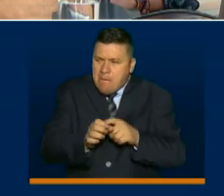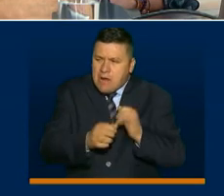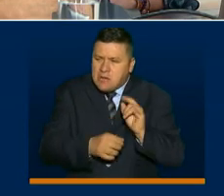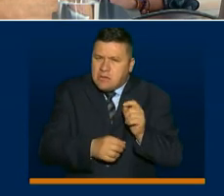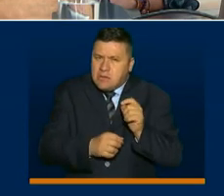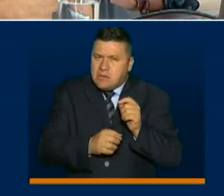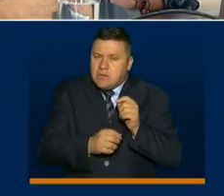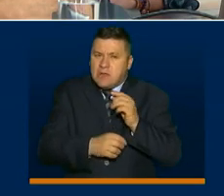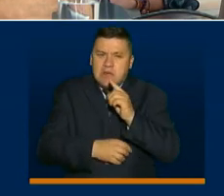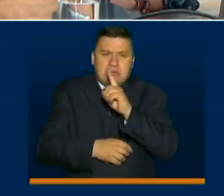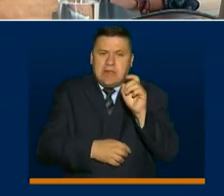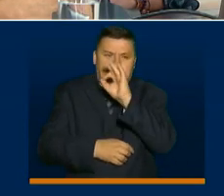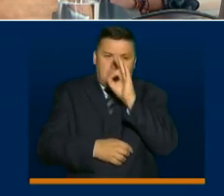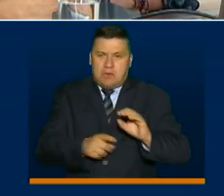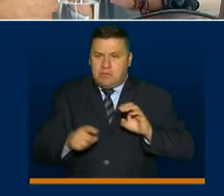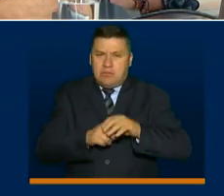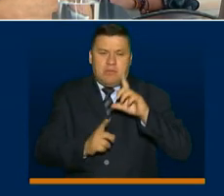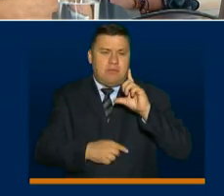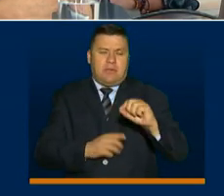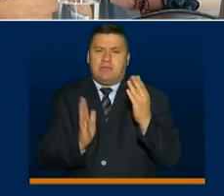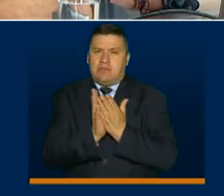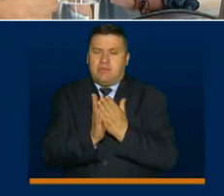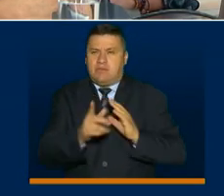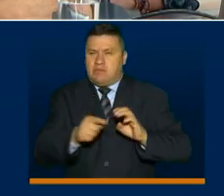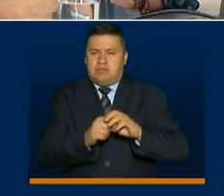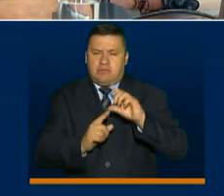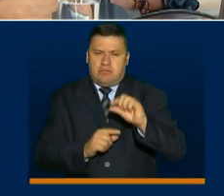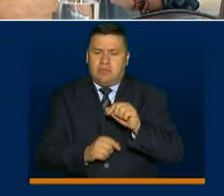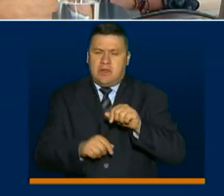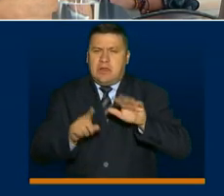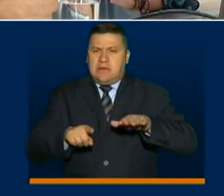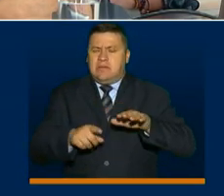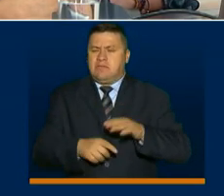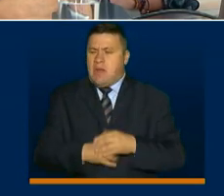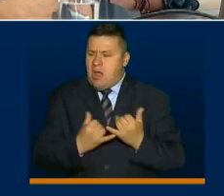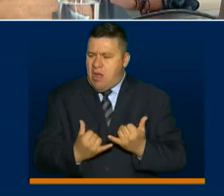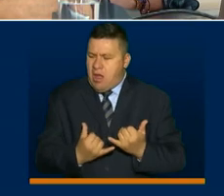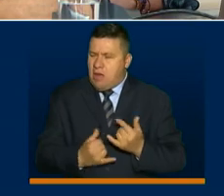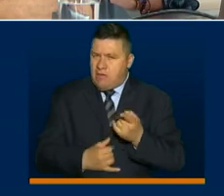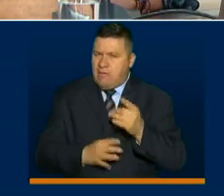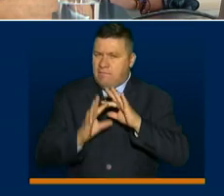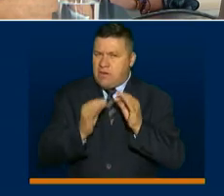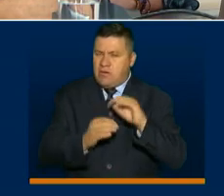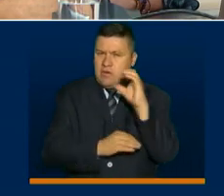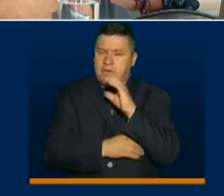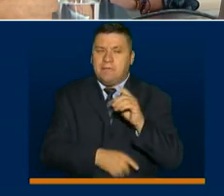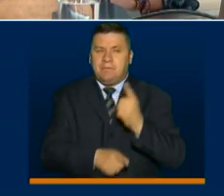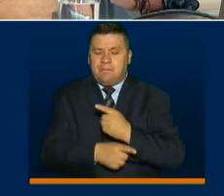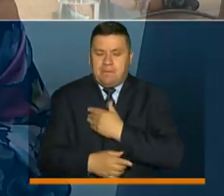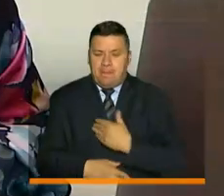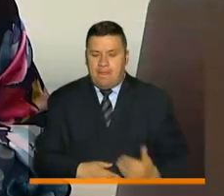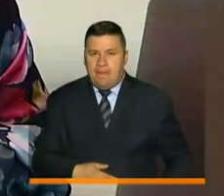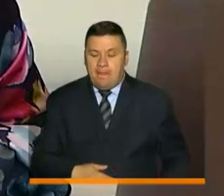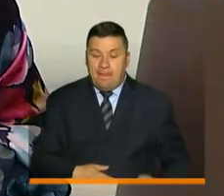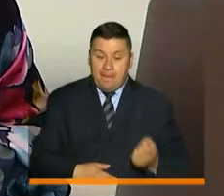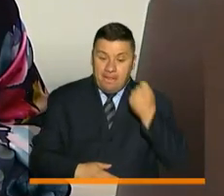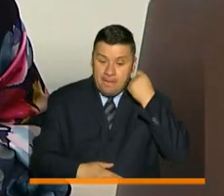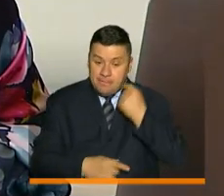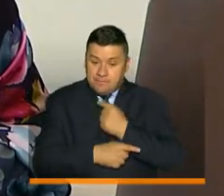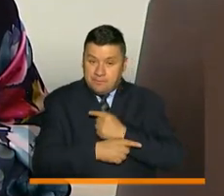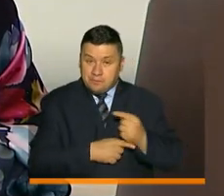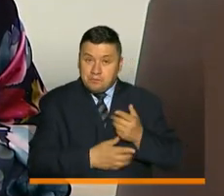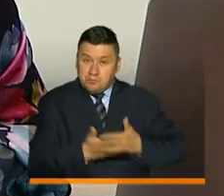estar recibiendo el 100% de descuento en su matrícula en este semestre, actualicemos a las familias colombianas. Correcto, presidente. Hace la semana